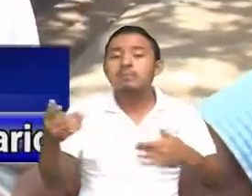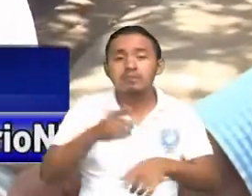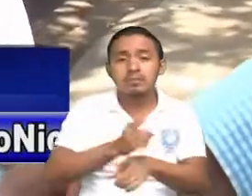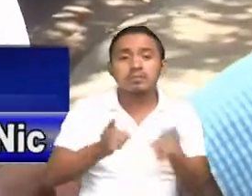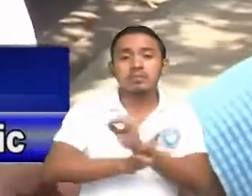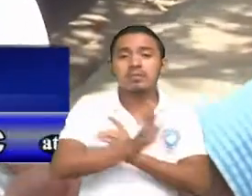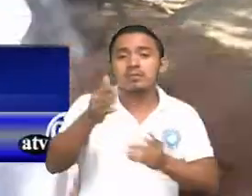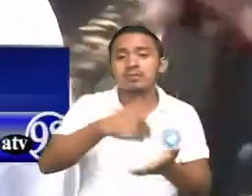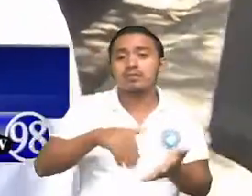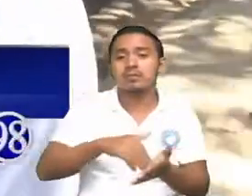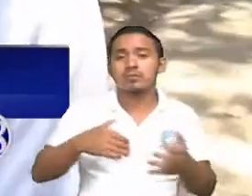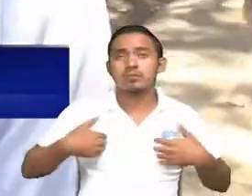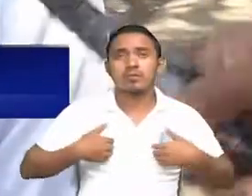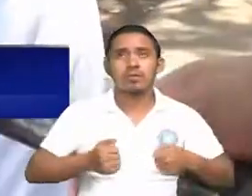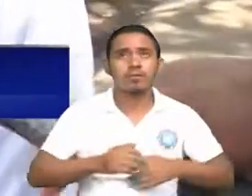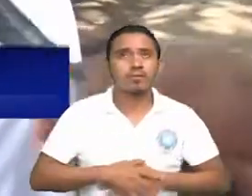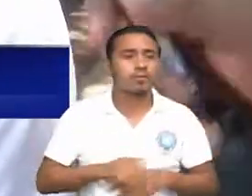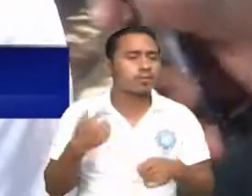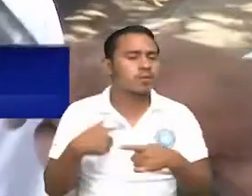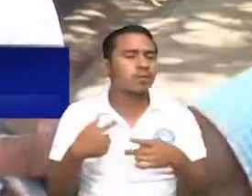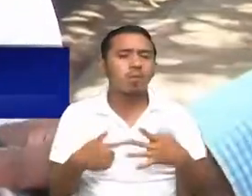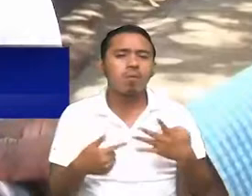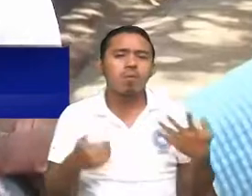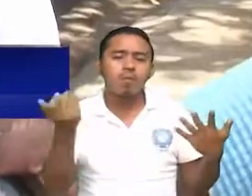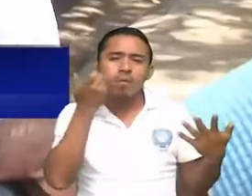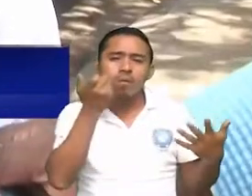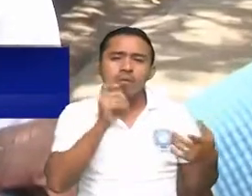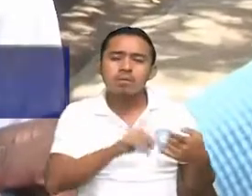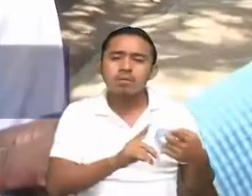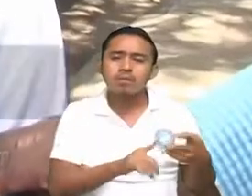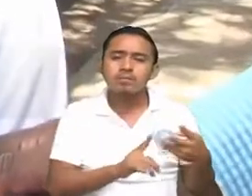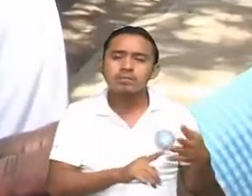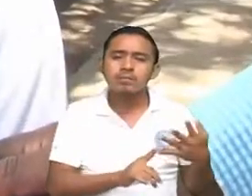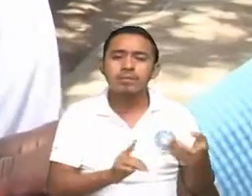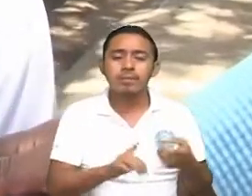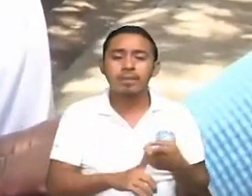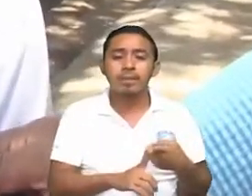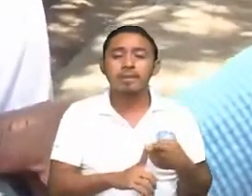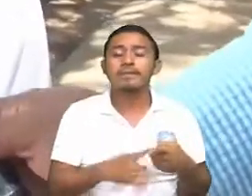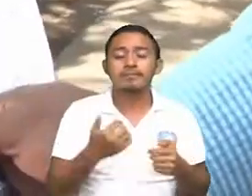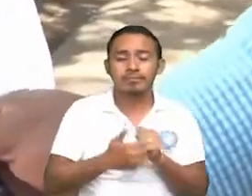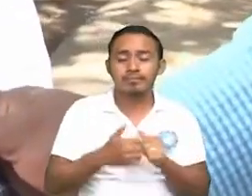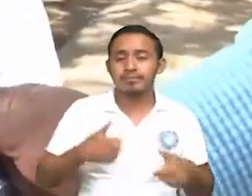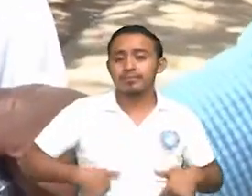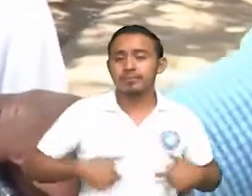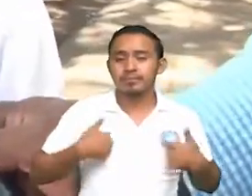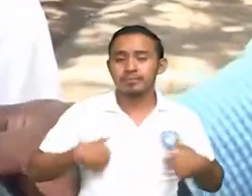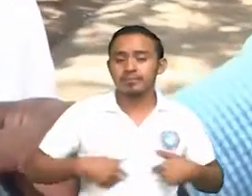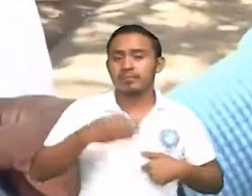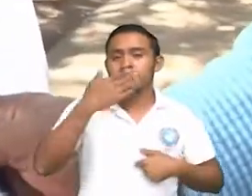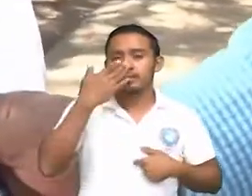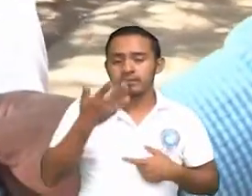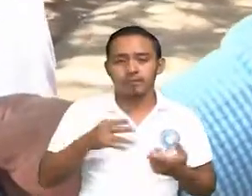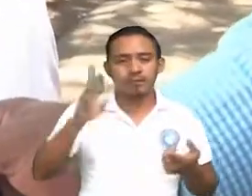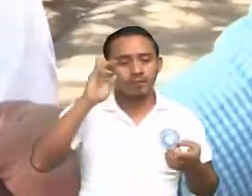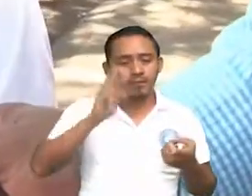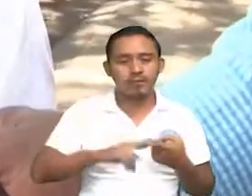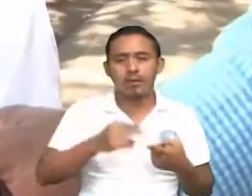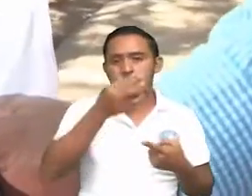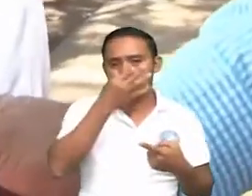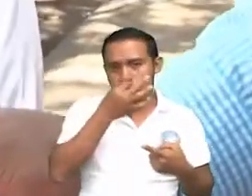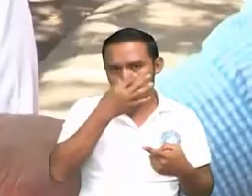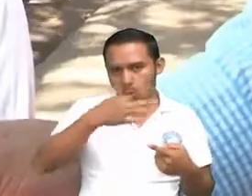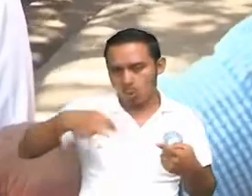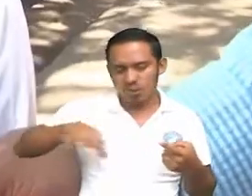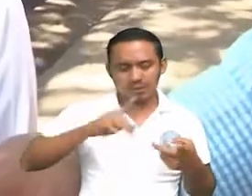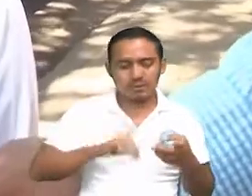salud más cercanas. ¿Qué los síntomas cuáles son? Principalmente en las afectaciones respiratorias, tenemos, recordemos que son las secreciones